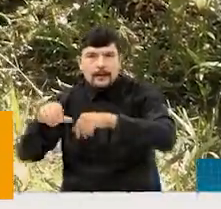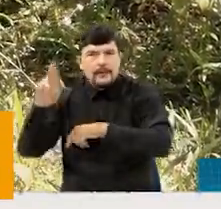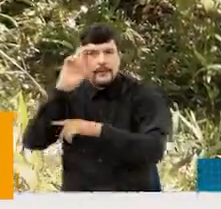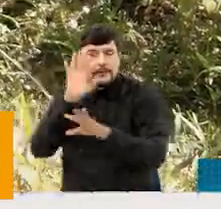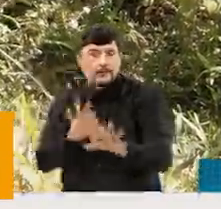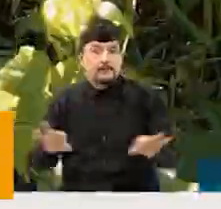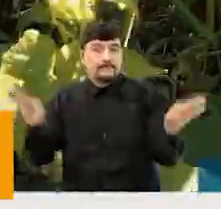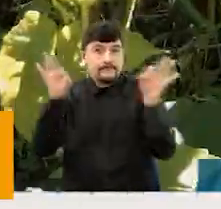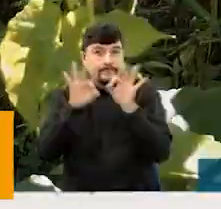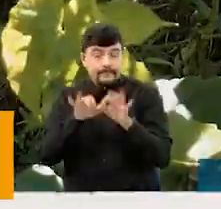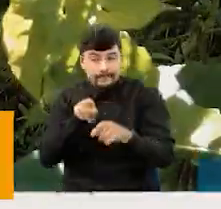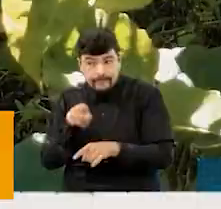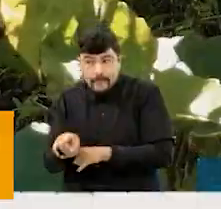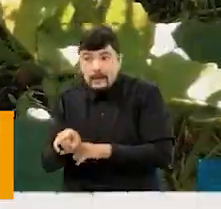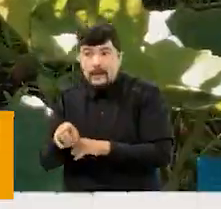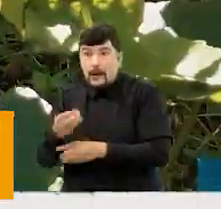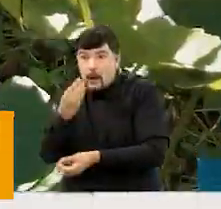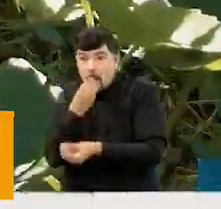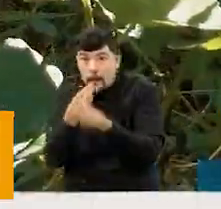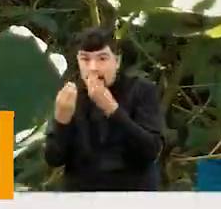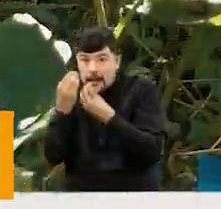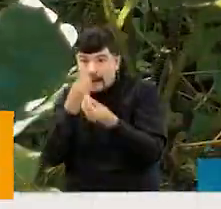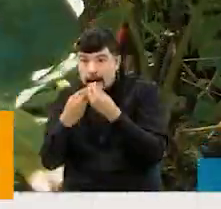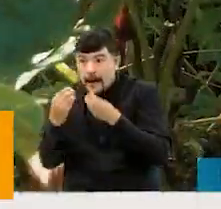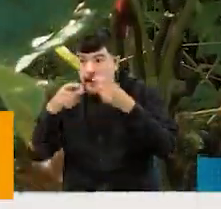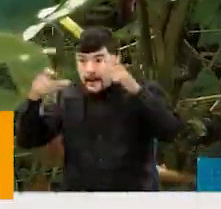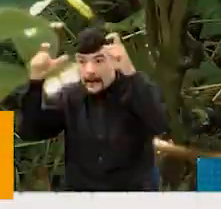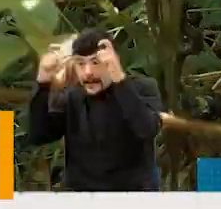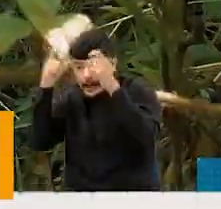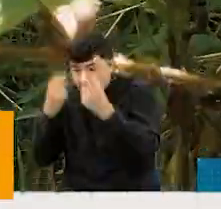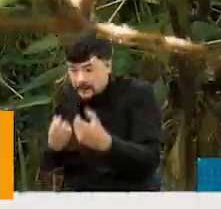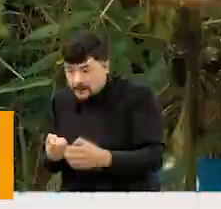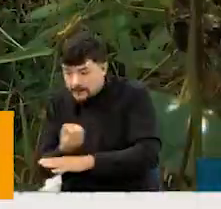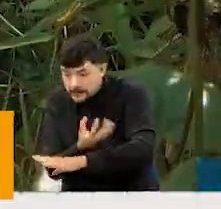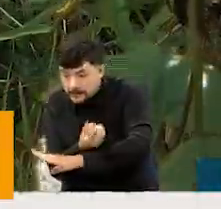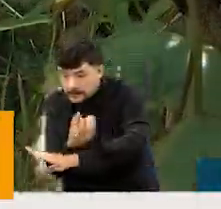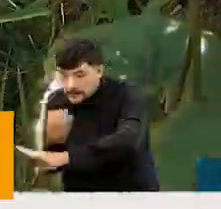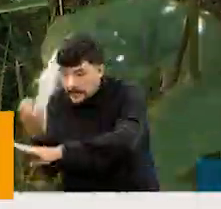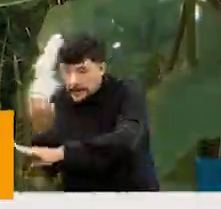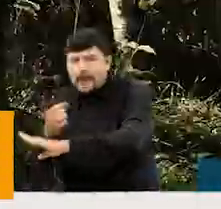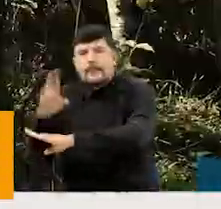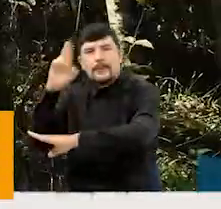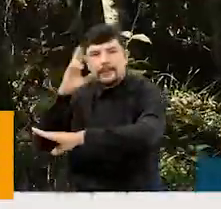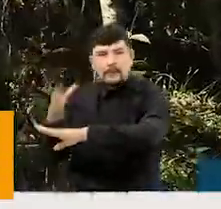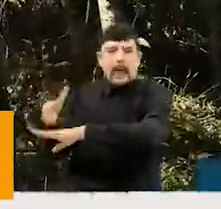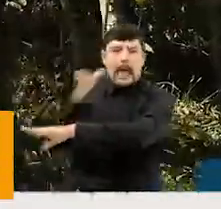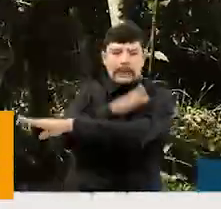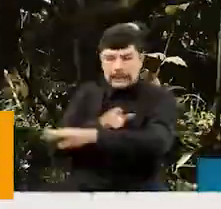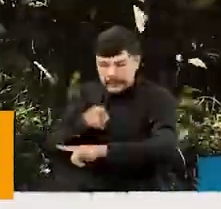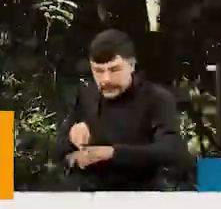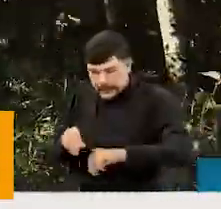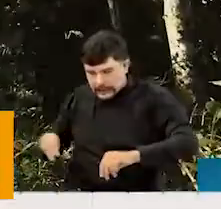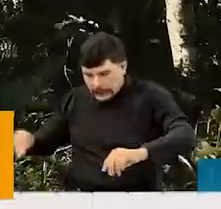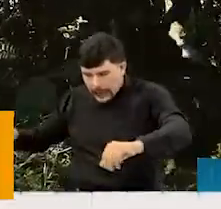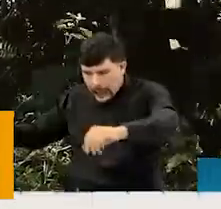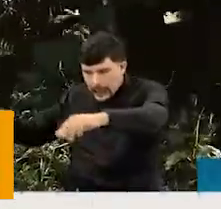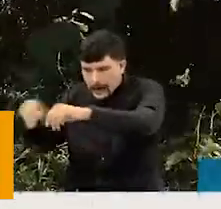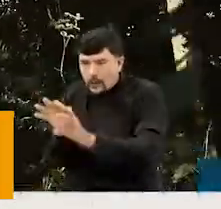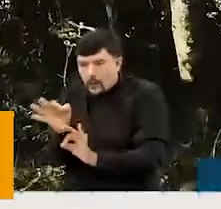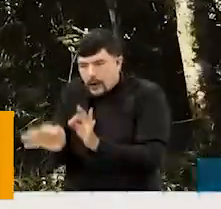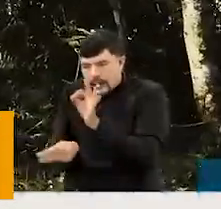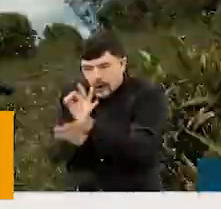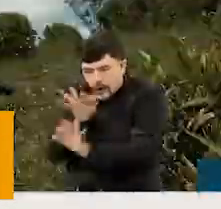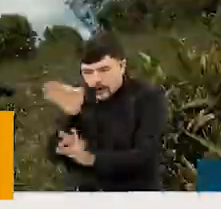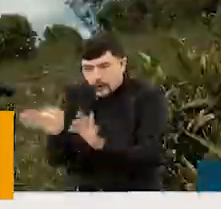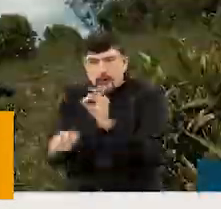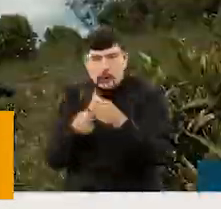qué? Del piso, del suelo, del uso de la tierra. Entonces, por lo tanto, que es la comida del animal, hay que conservarla y para eso hay